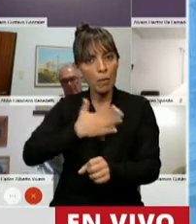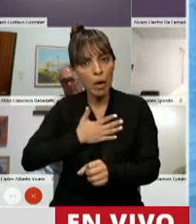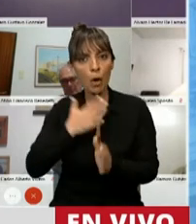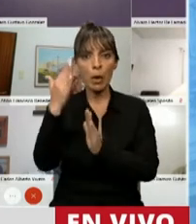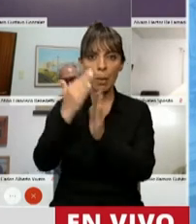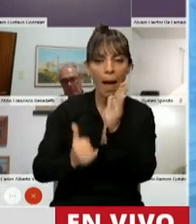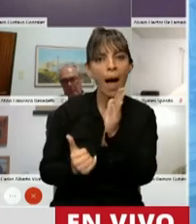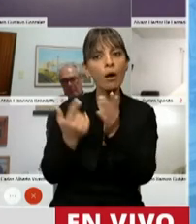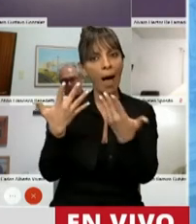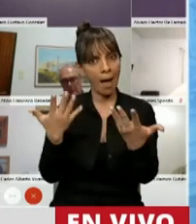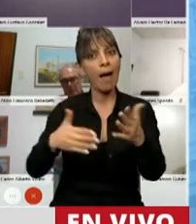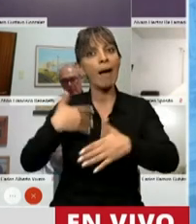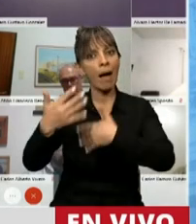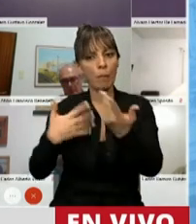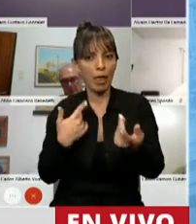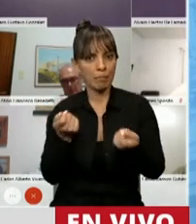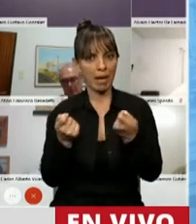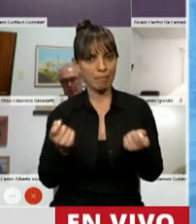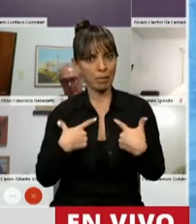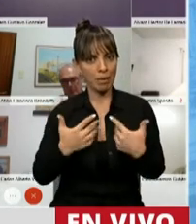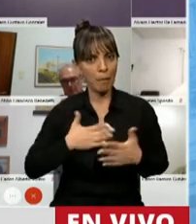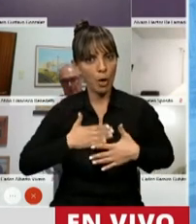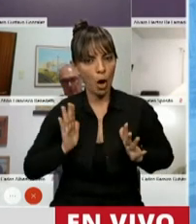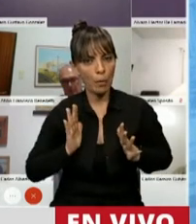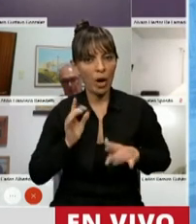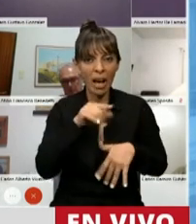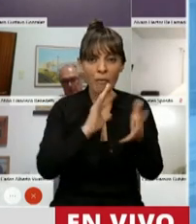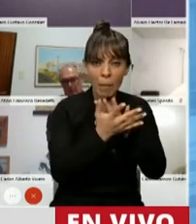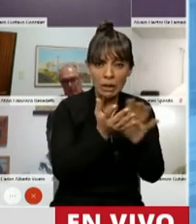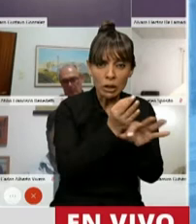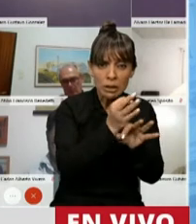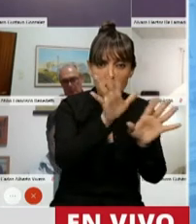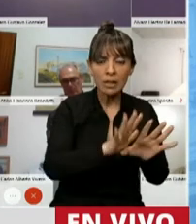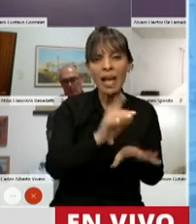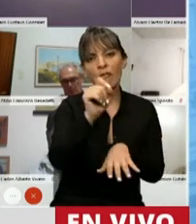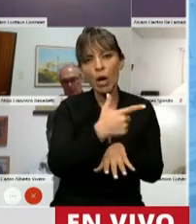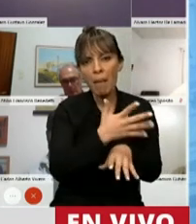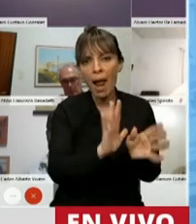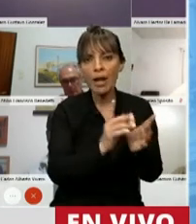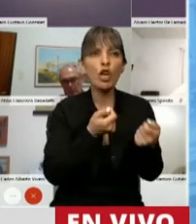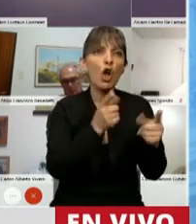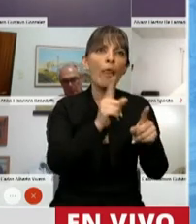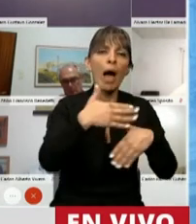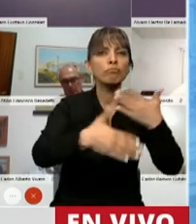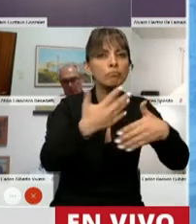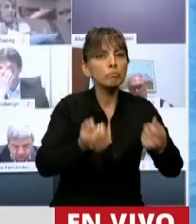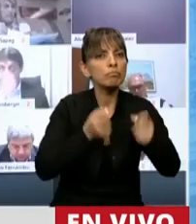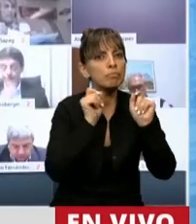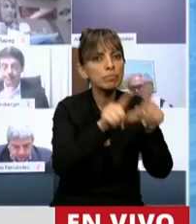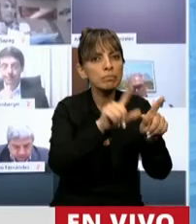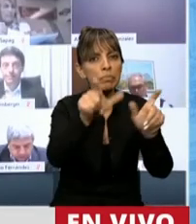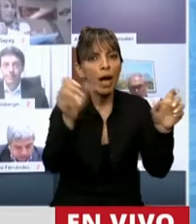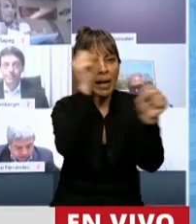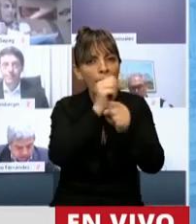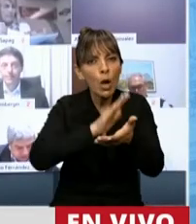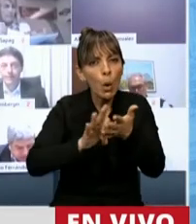blanco y poder así financiarse. Y es mentira que esta formación de talentos informales no permite el desarrollo de nuevos ingenieros.